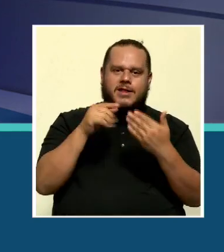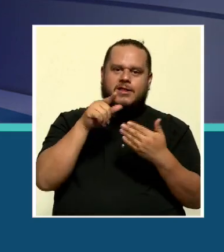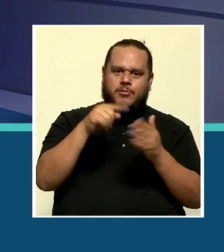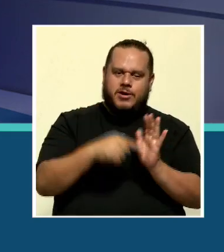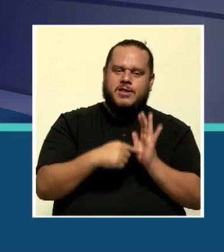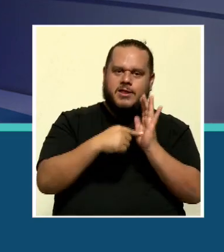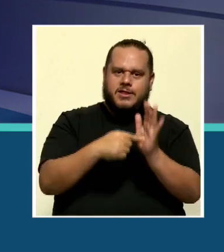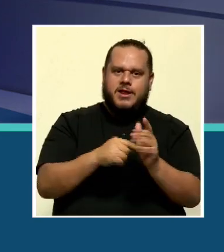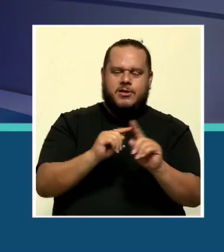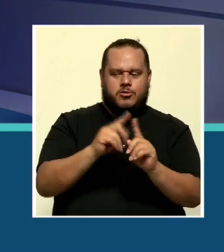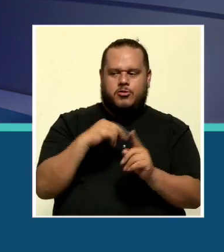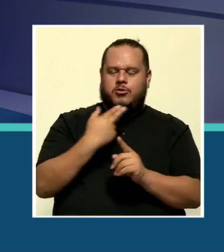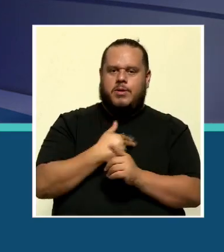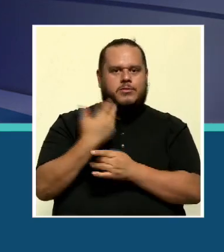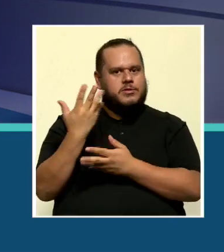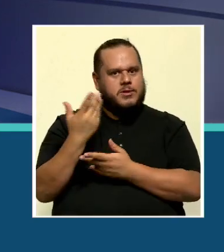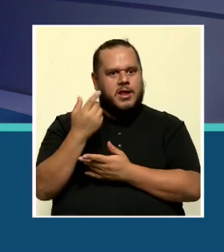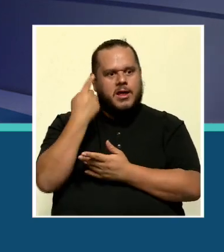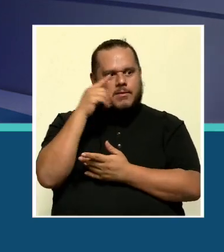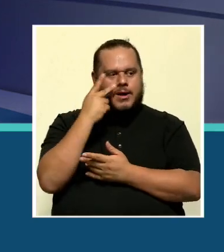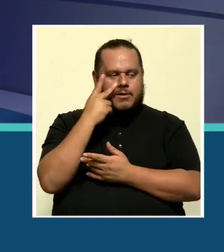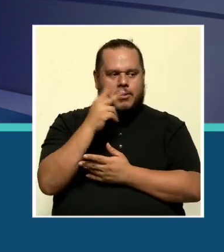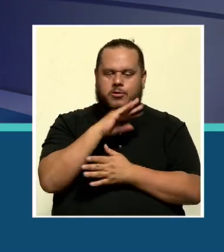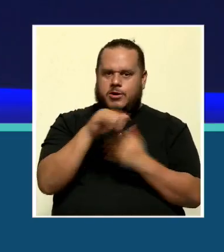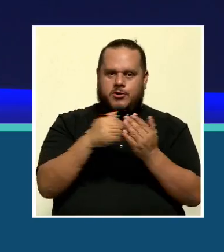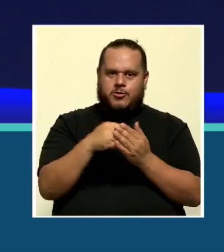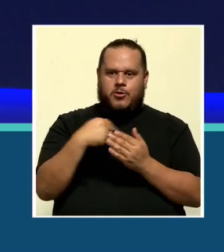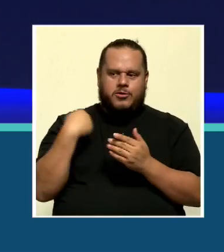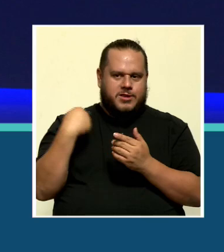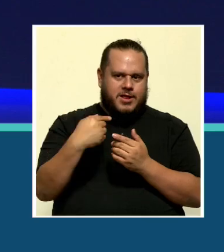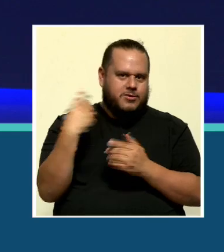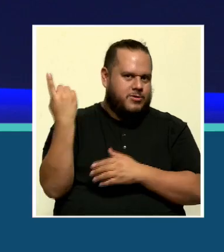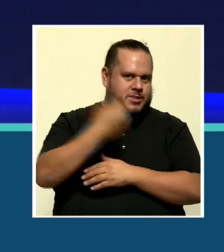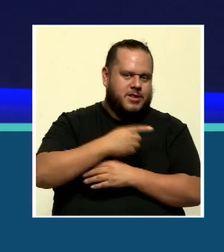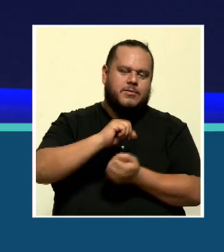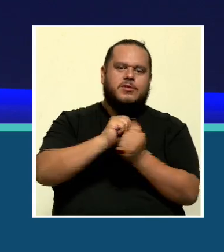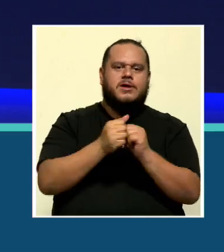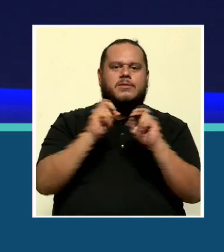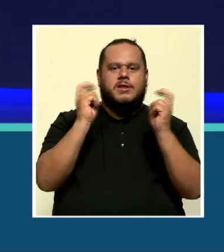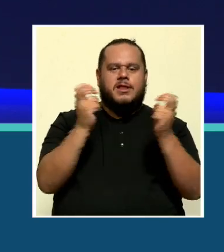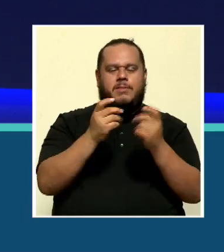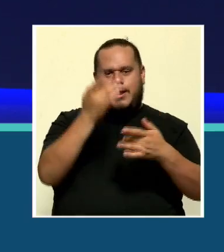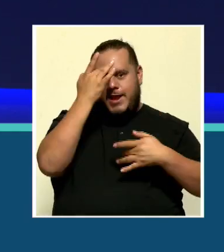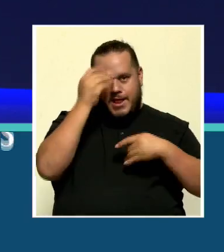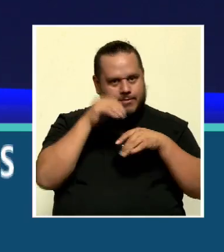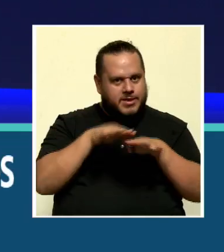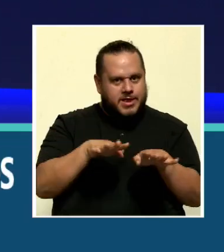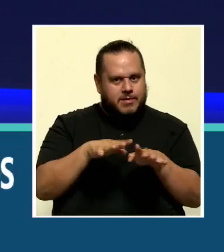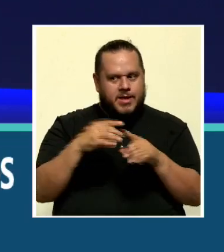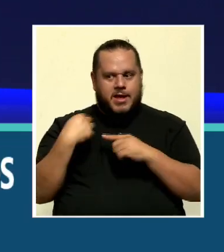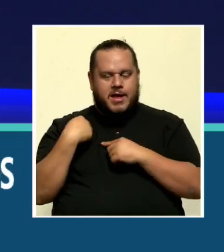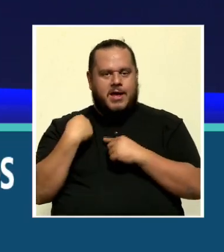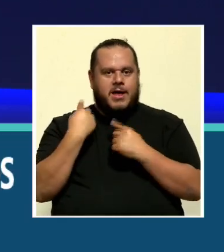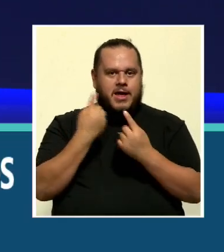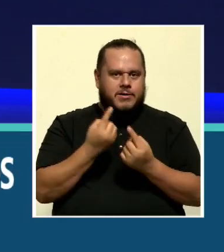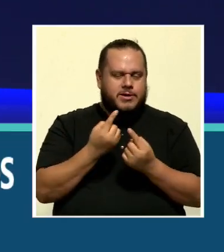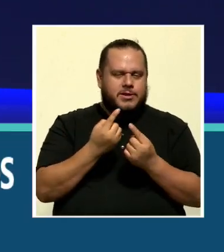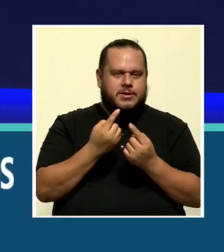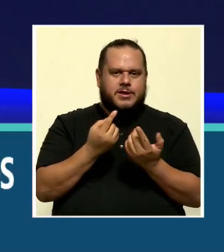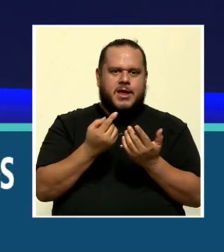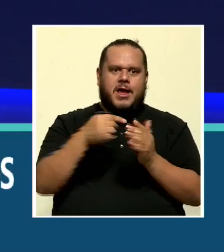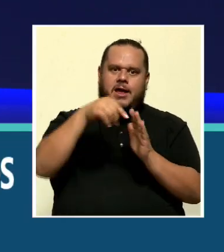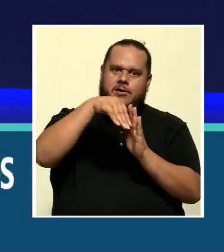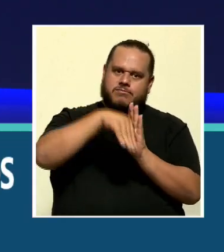estar pendientes para verlo durante todos estos días. Vamos a cambiar de temas. La pandemia ha venido a agudizar el